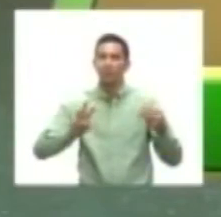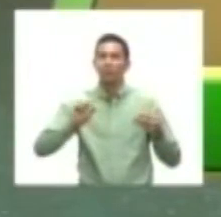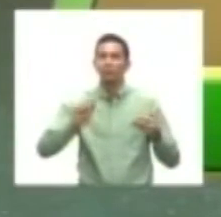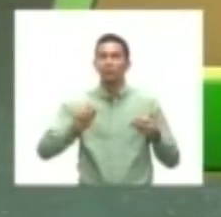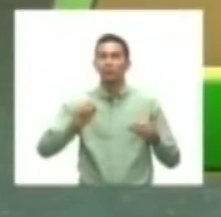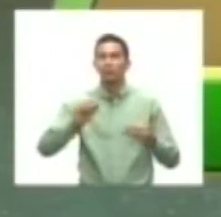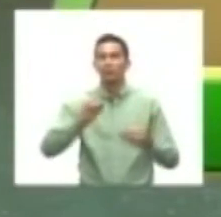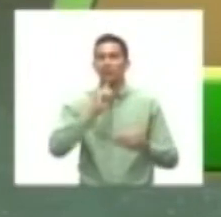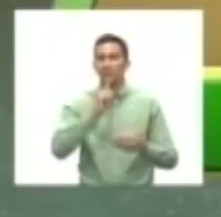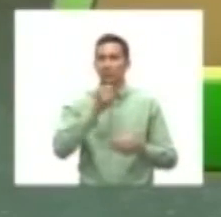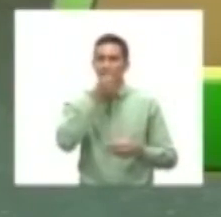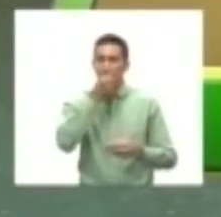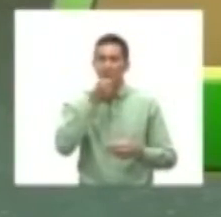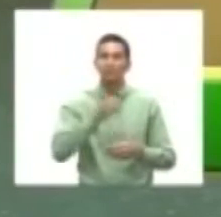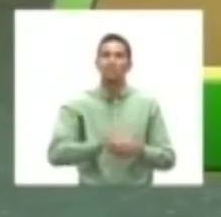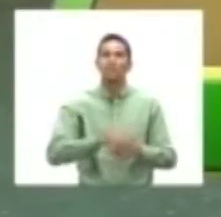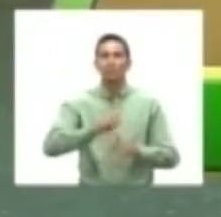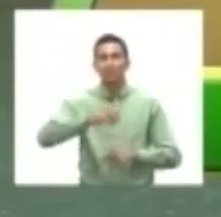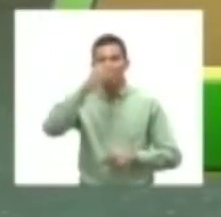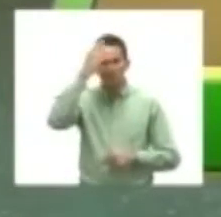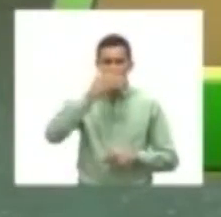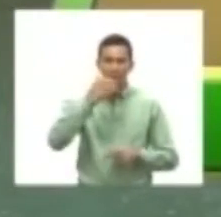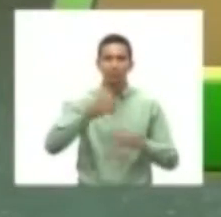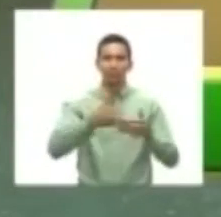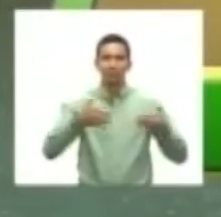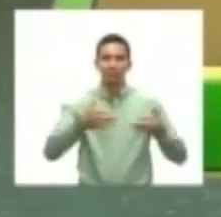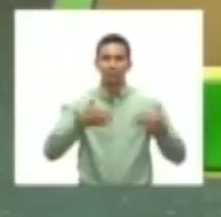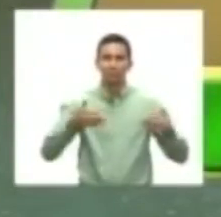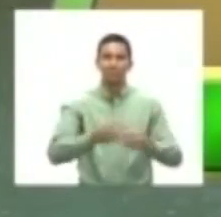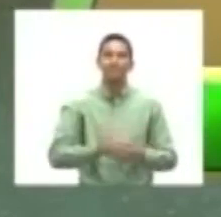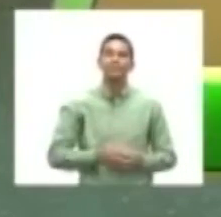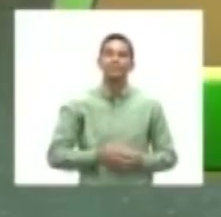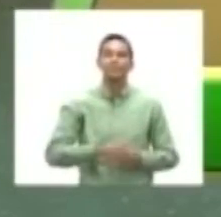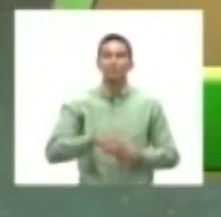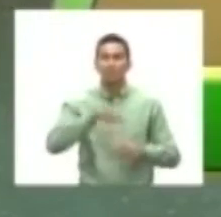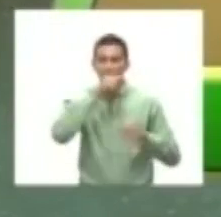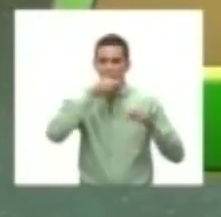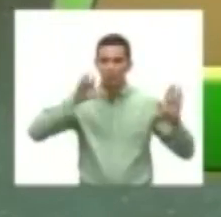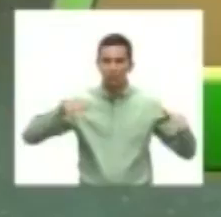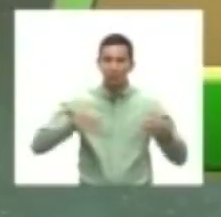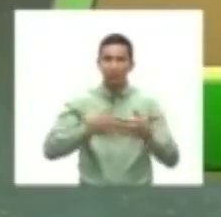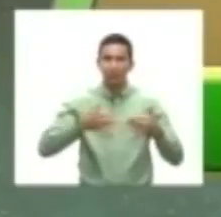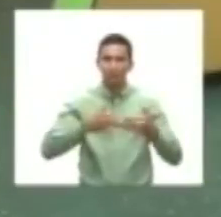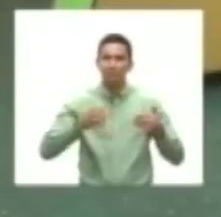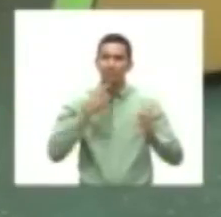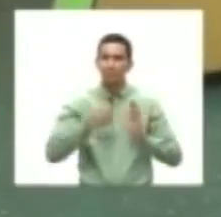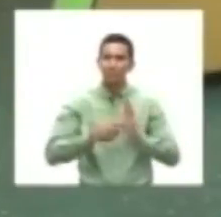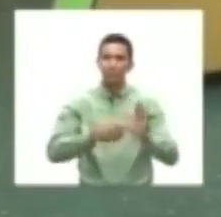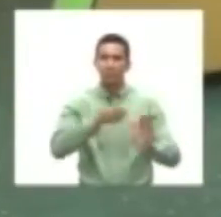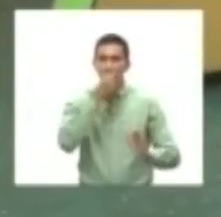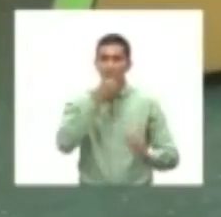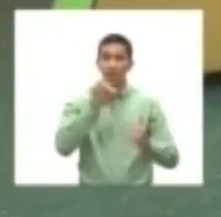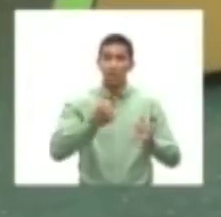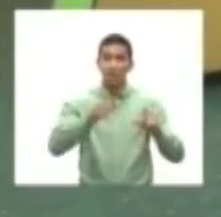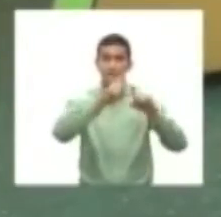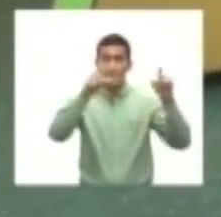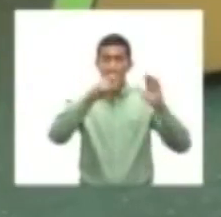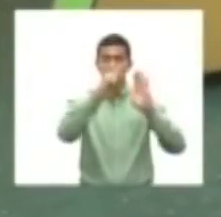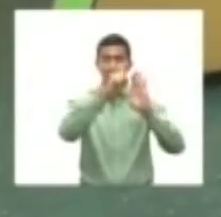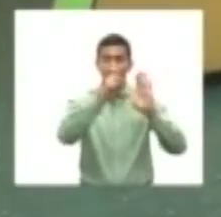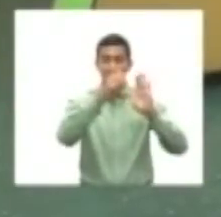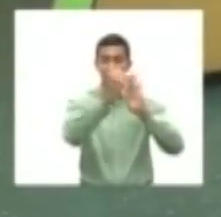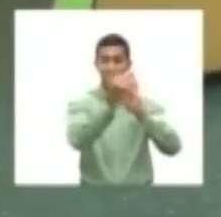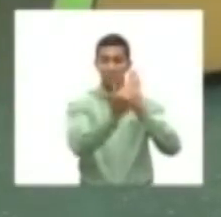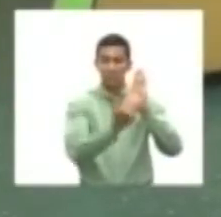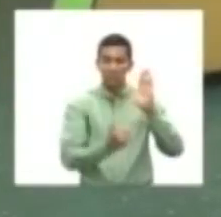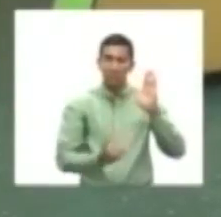www.lasnoticias.co. En Facebook nos pueden encontrar como Las Noticias de Telecaribe 6:30. Y en Twitter como arroba Las Noticias 6:30, aquí están los titulares que en el día de hoy están